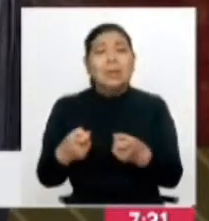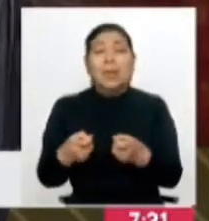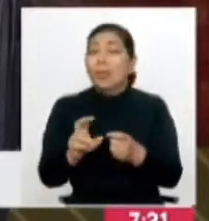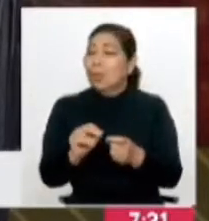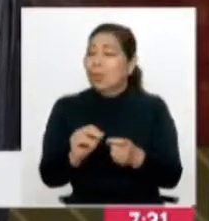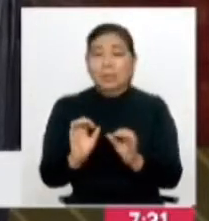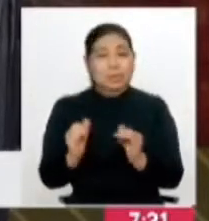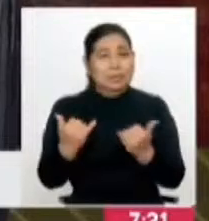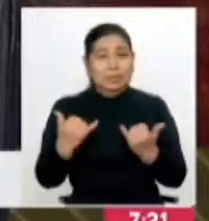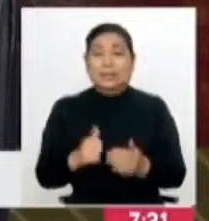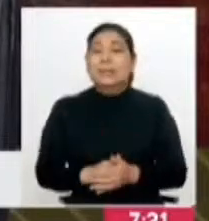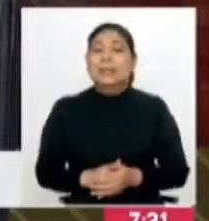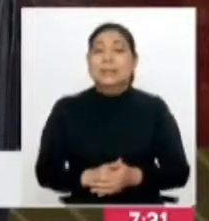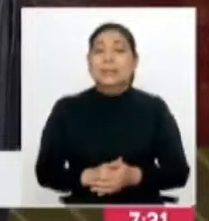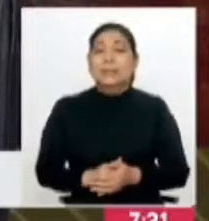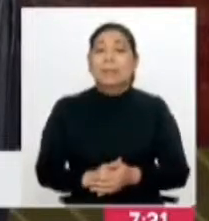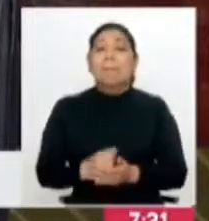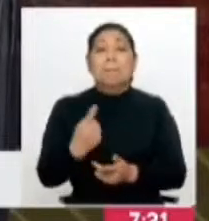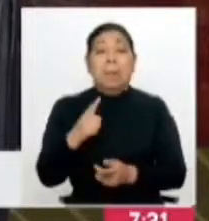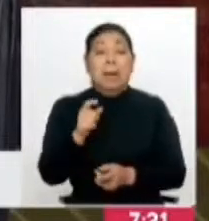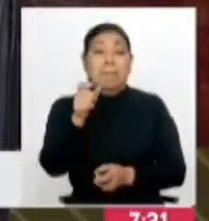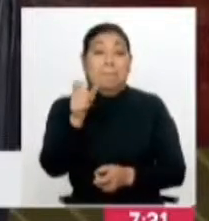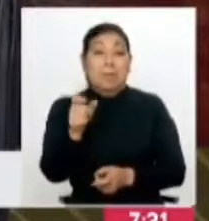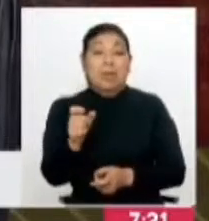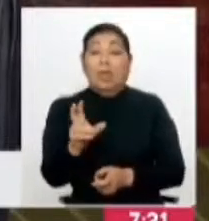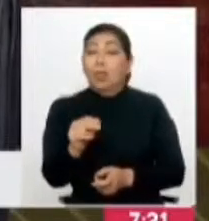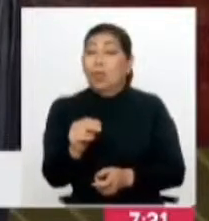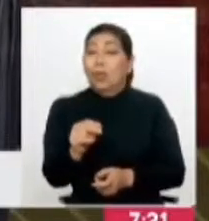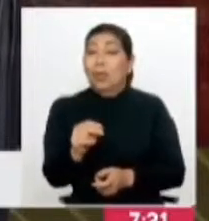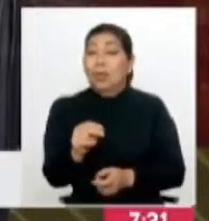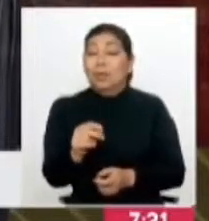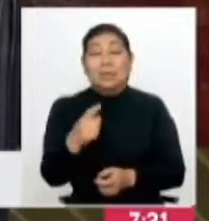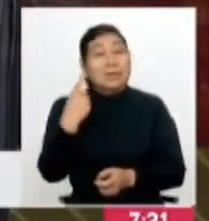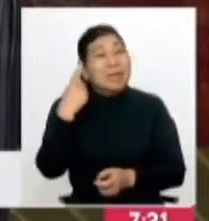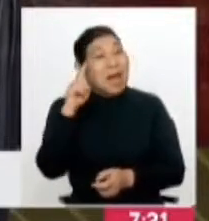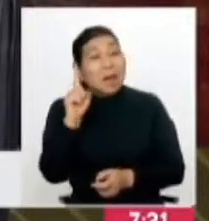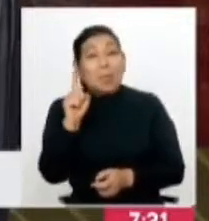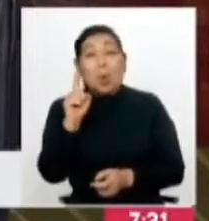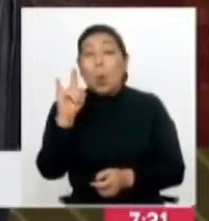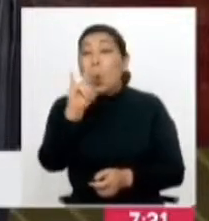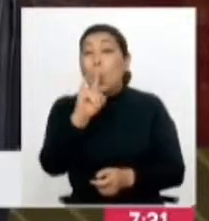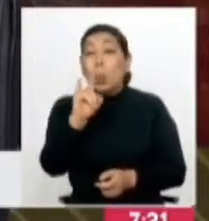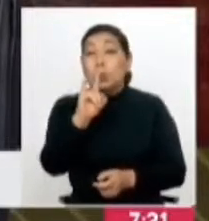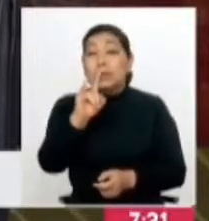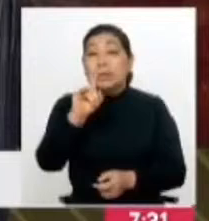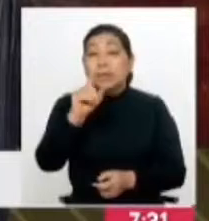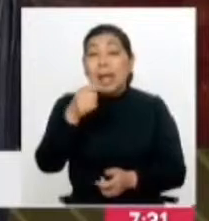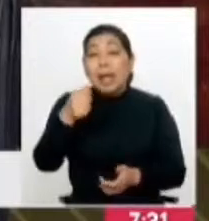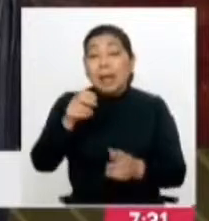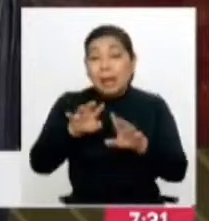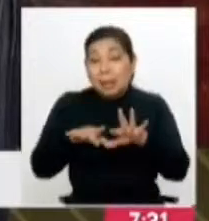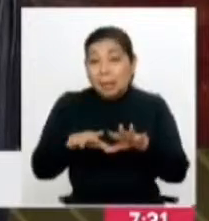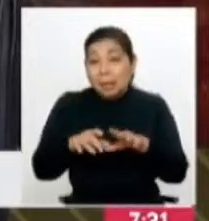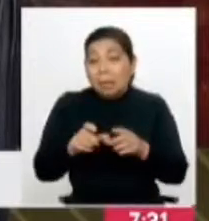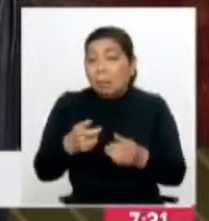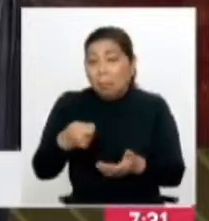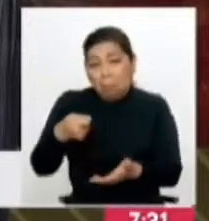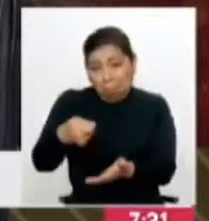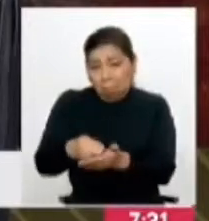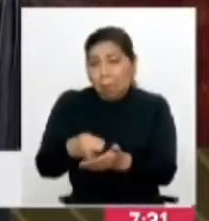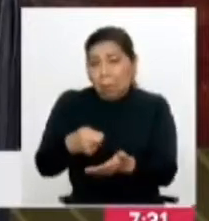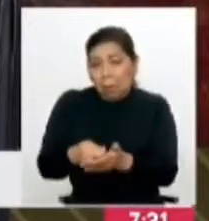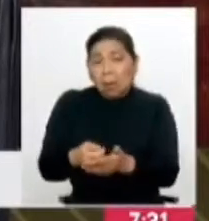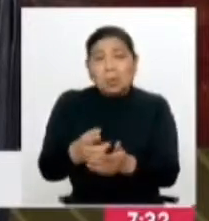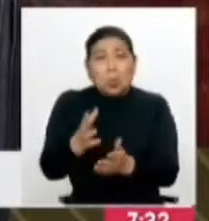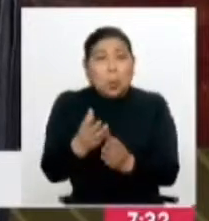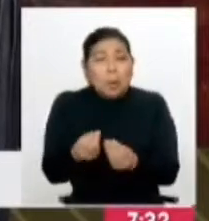No se descarta, obviamente, que para aquellas personas que no son tan digitales, poder otorgarle una tarjeta física y hacerles